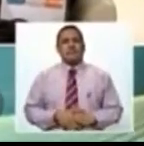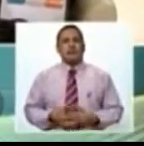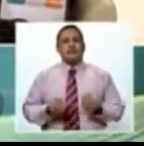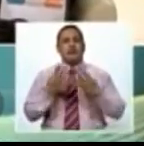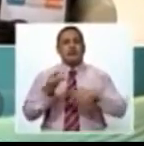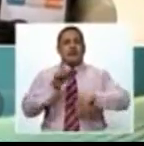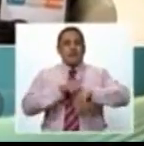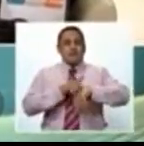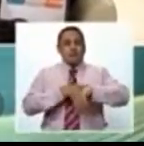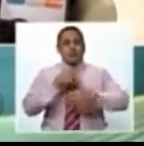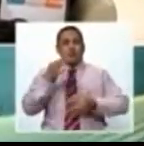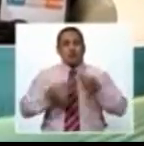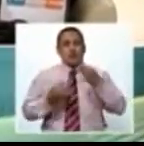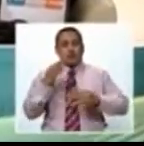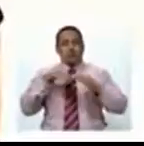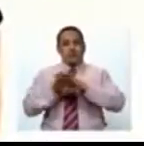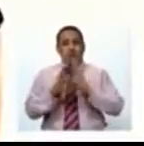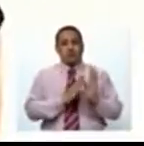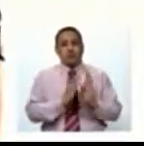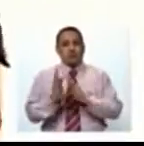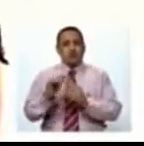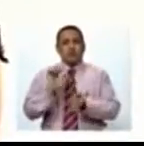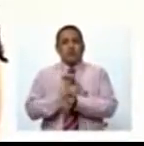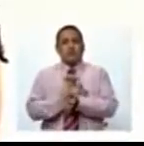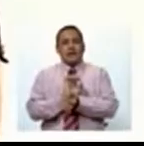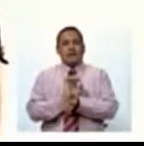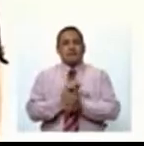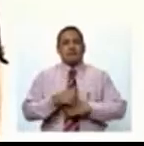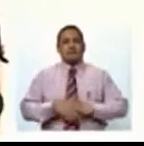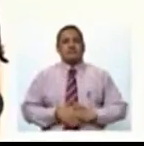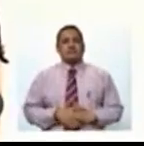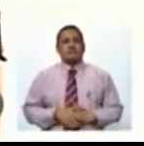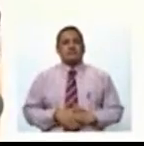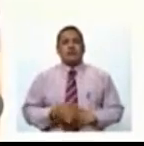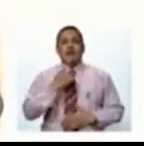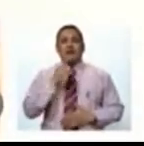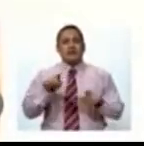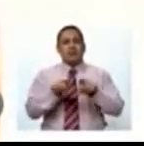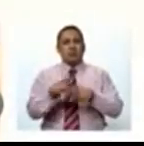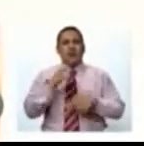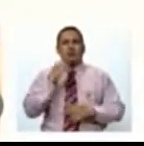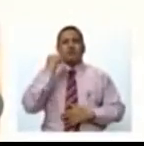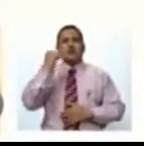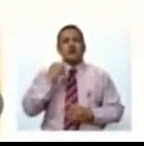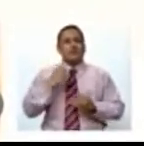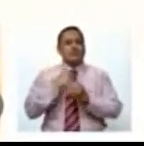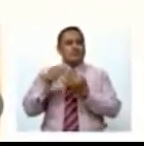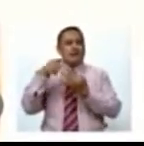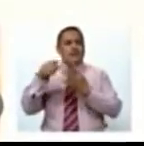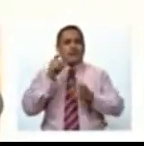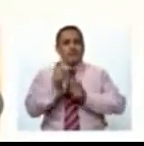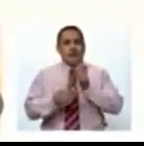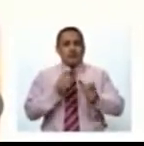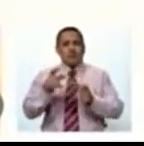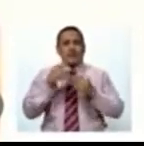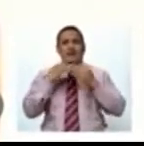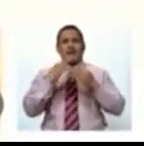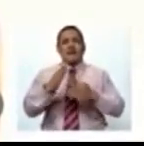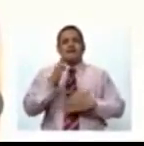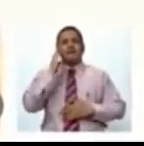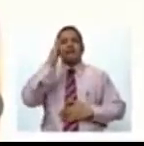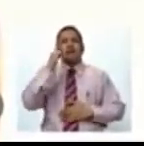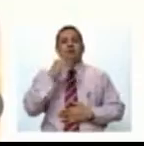plazo razonable dentro del proceso penal es el derecho de todo ciudadano que es emplazado por